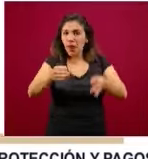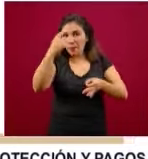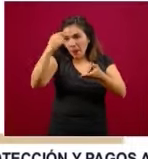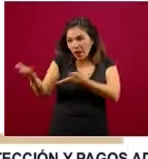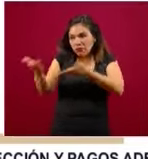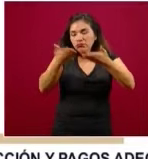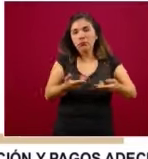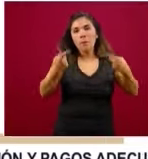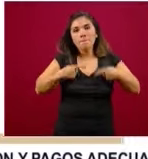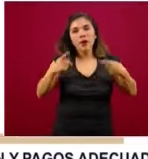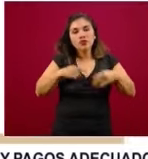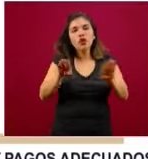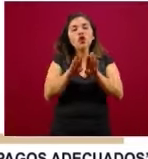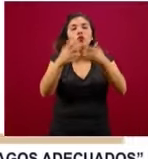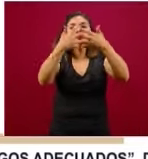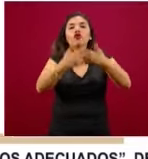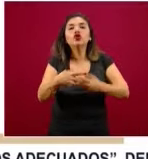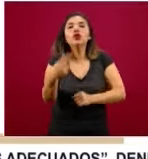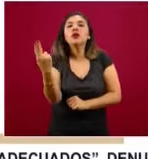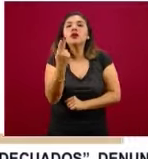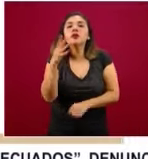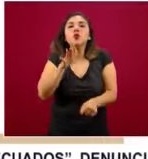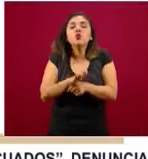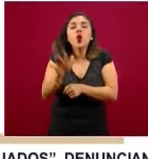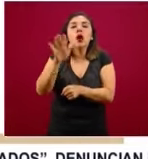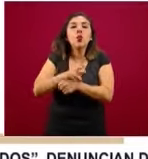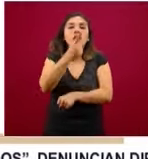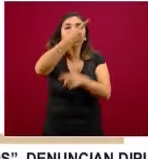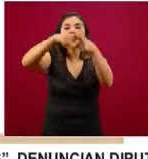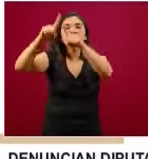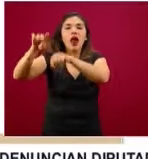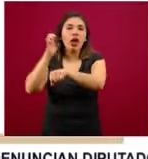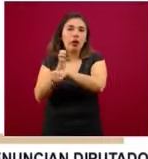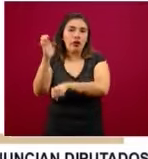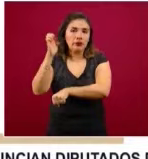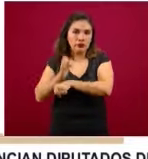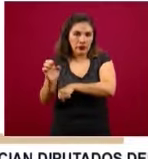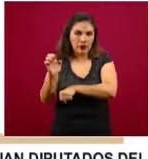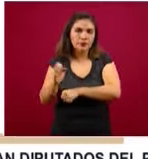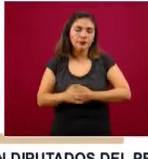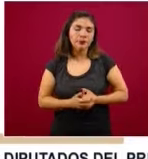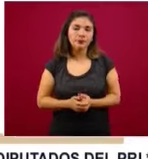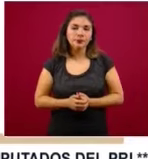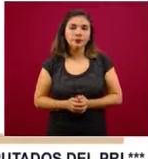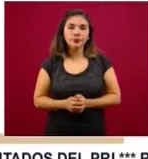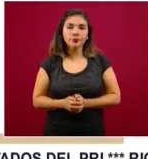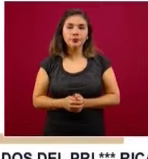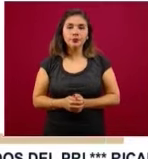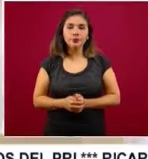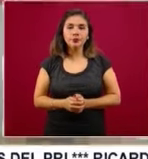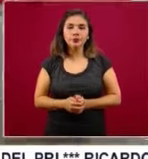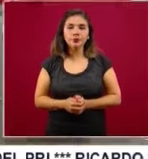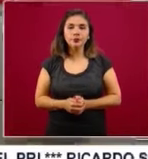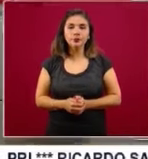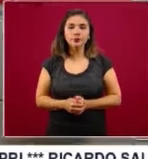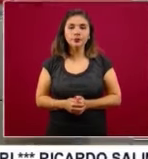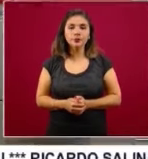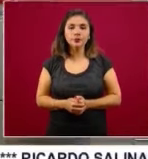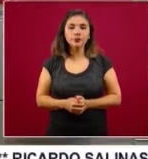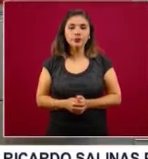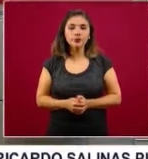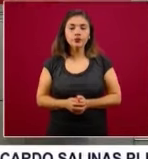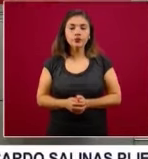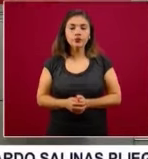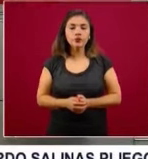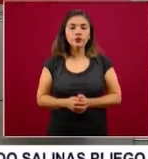este momento en el panorama. Muy, muy malas noticias. Ante esto, el presidente de la República, ayer, antes de viajar